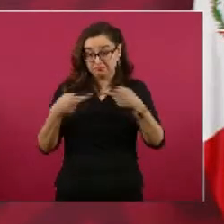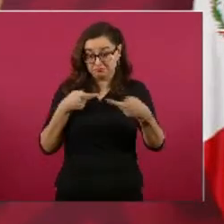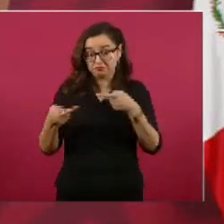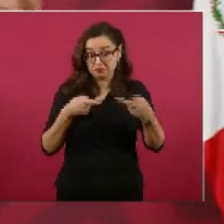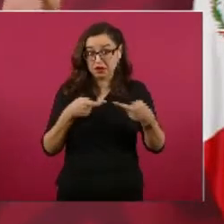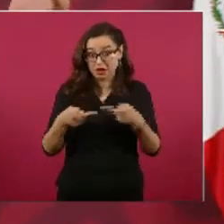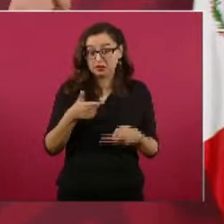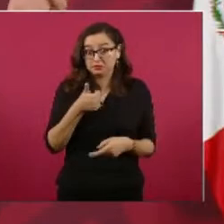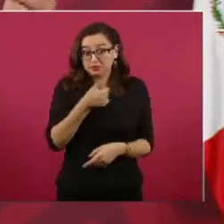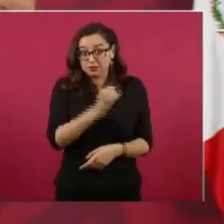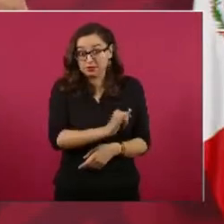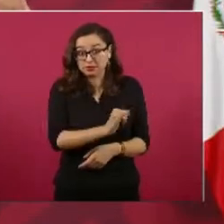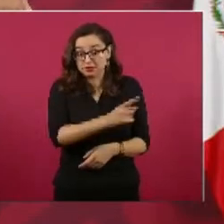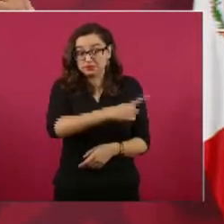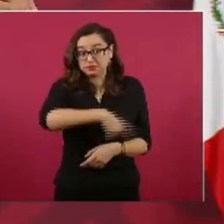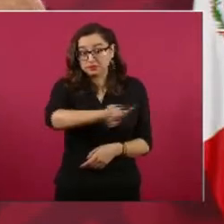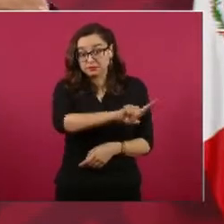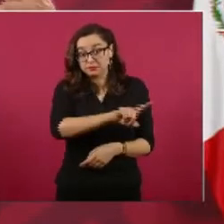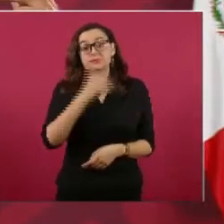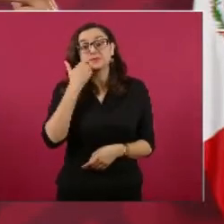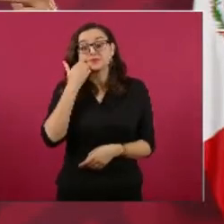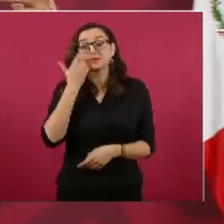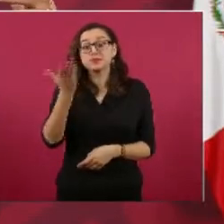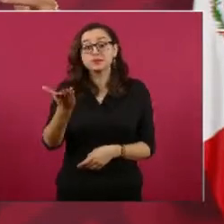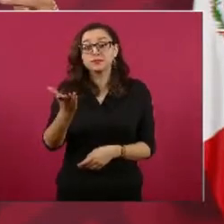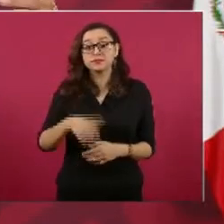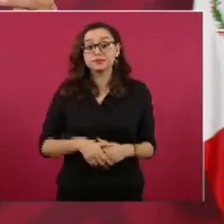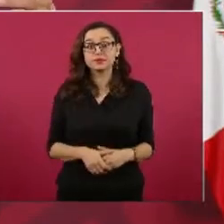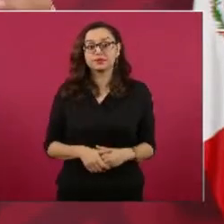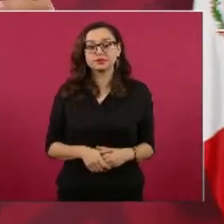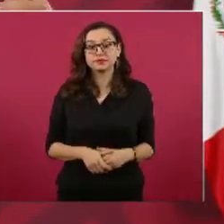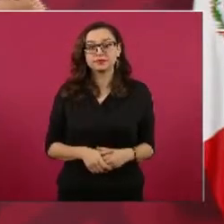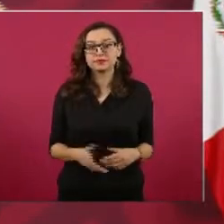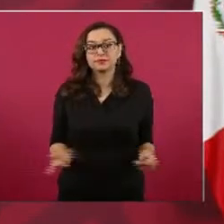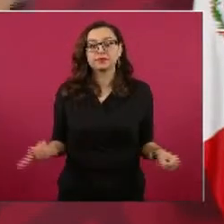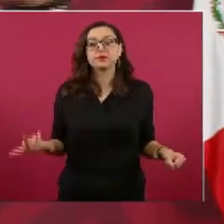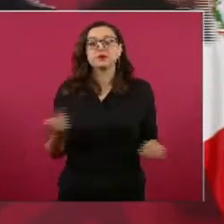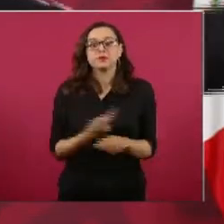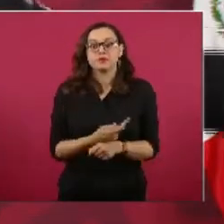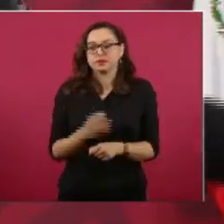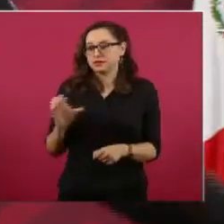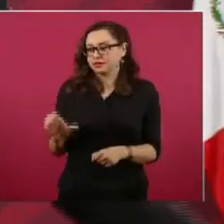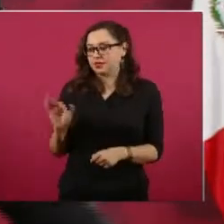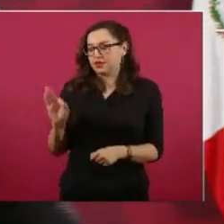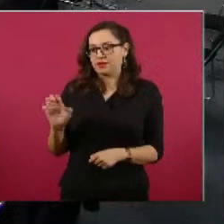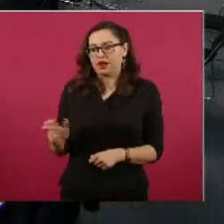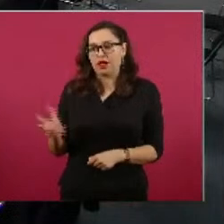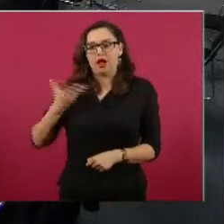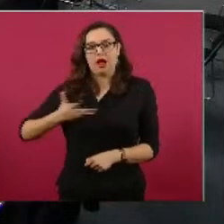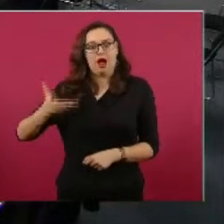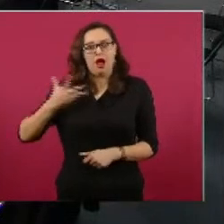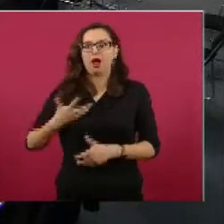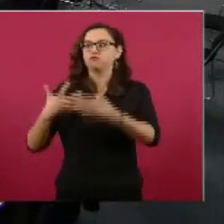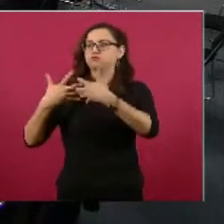entonces tenía la comisión federal de electricidad toda la infraestructura